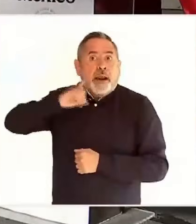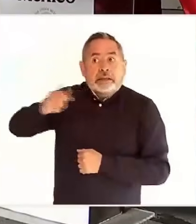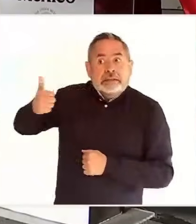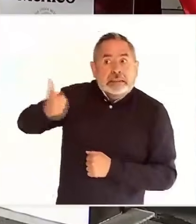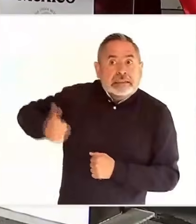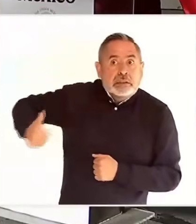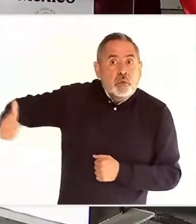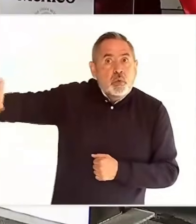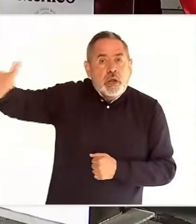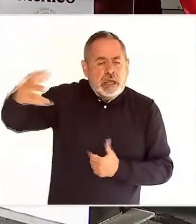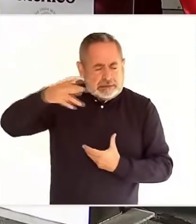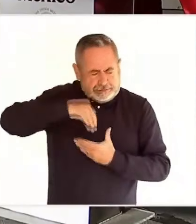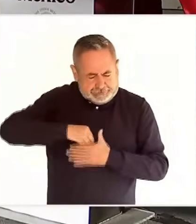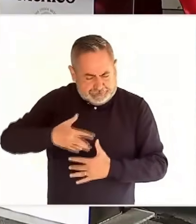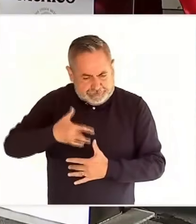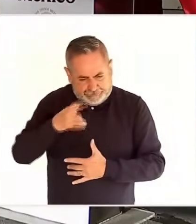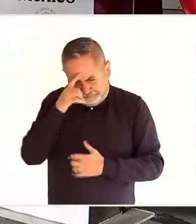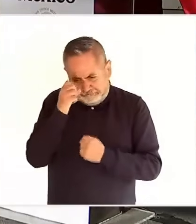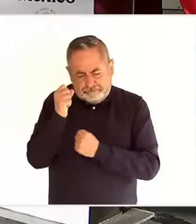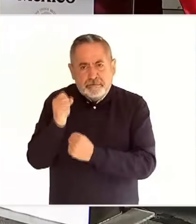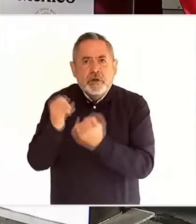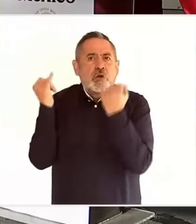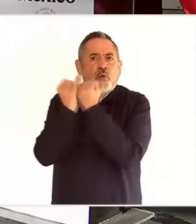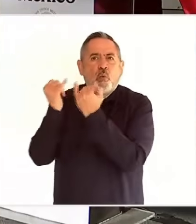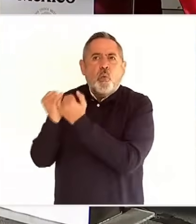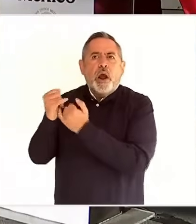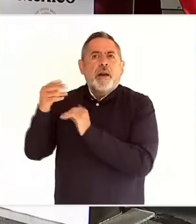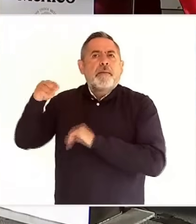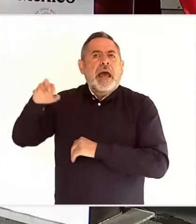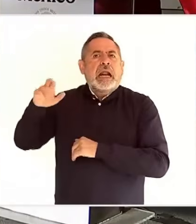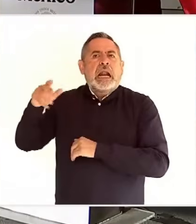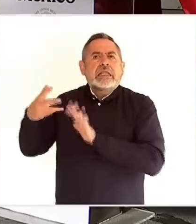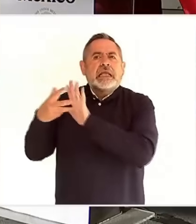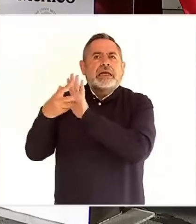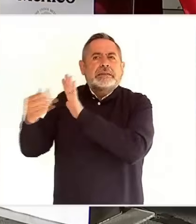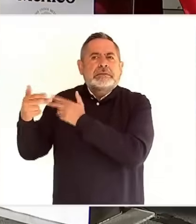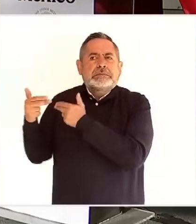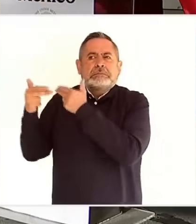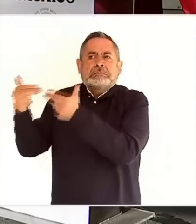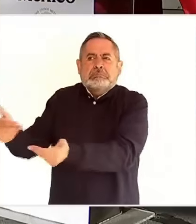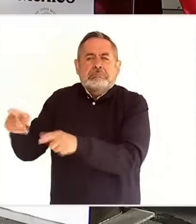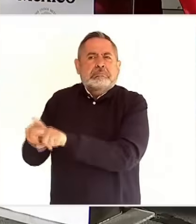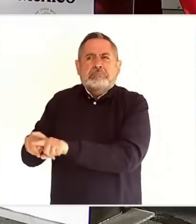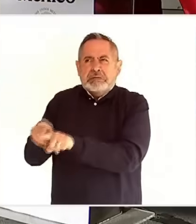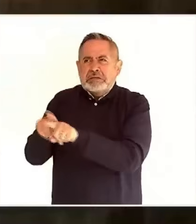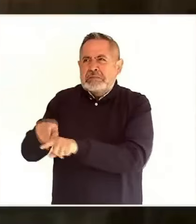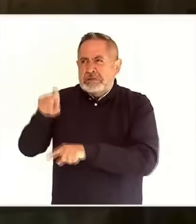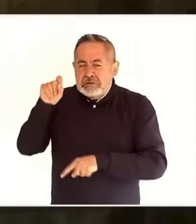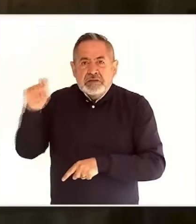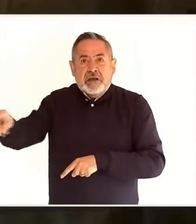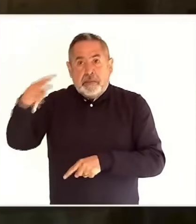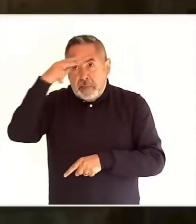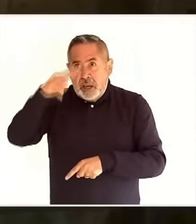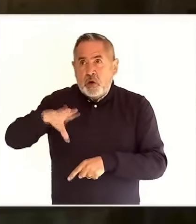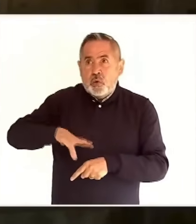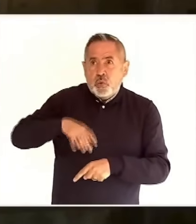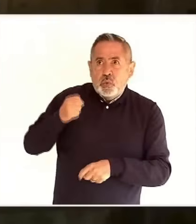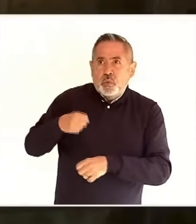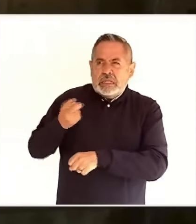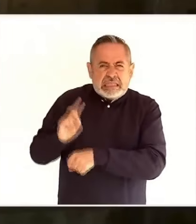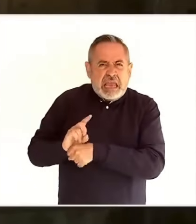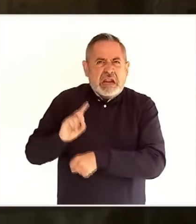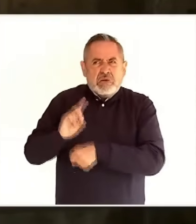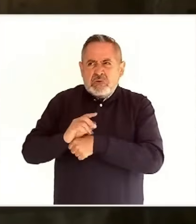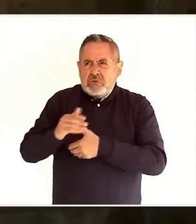ellas vive la misma fuerza que en ti, la certeza de que México se construye todos los días